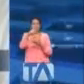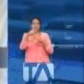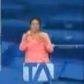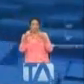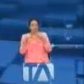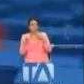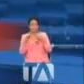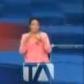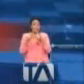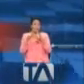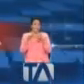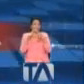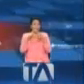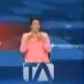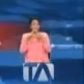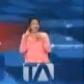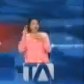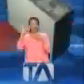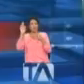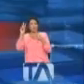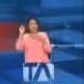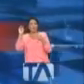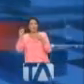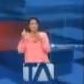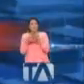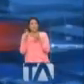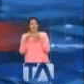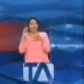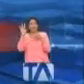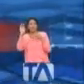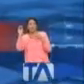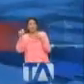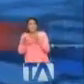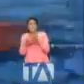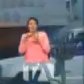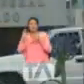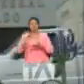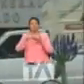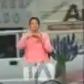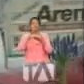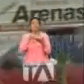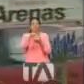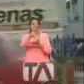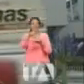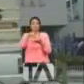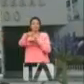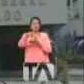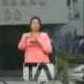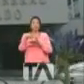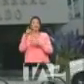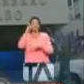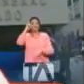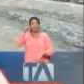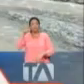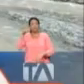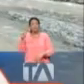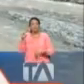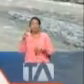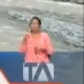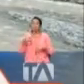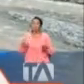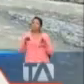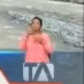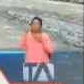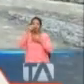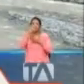el primero de $920,000 y un segundo de $80,000, cuentas creadas en Andorra. Pese a que la Fiscalía en primera instancia aseguró que el pago